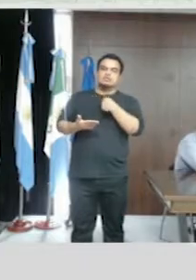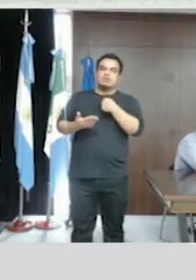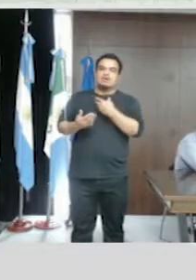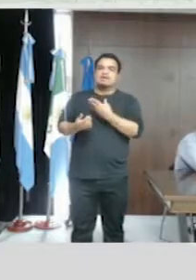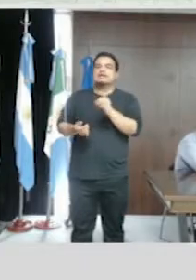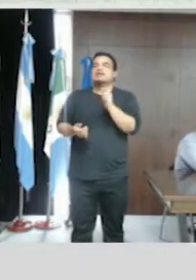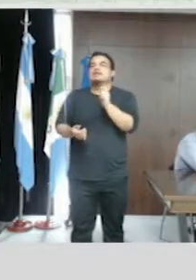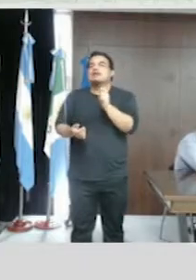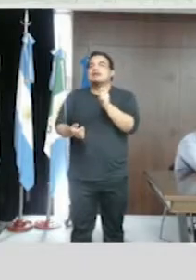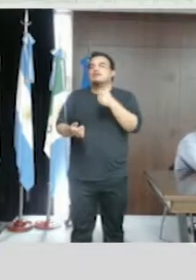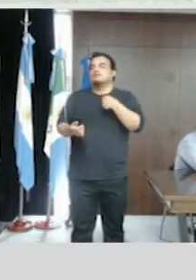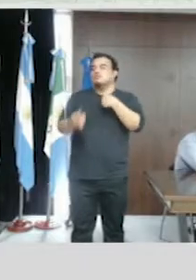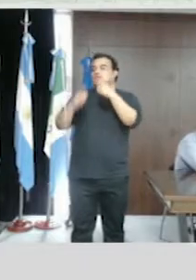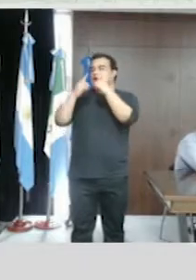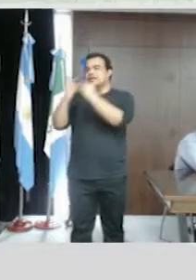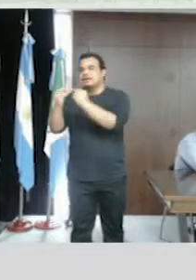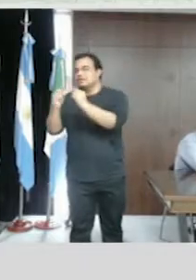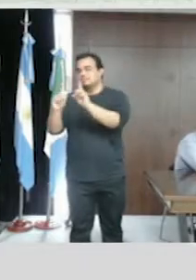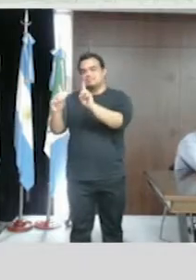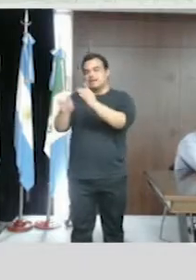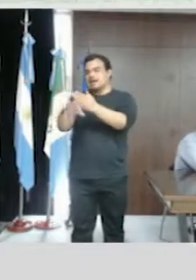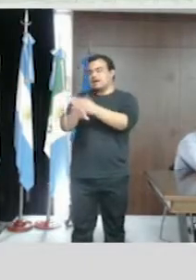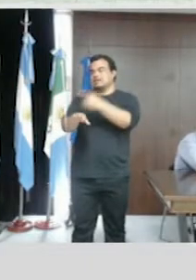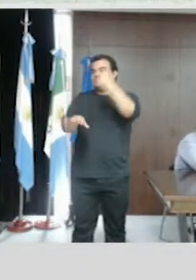mirar a nosotros mismos?